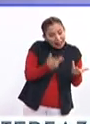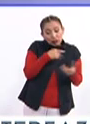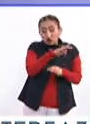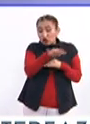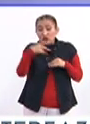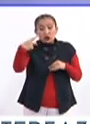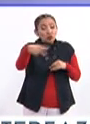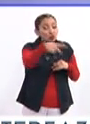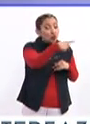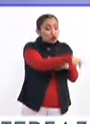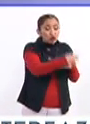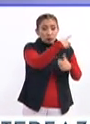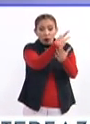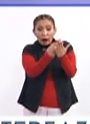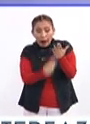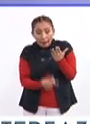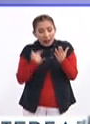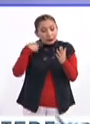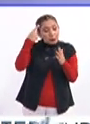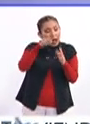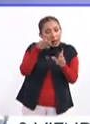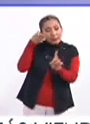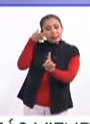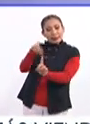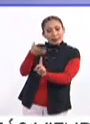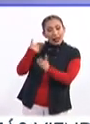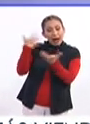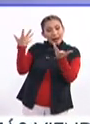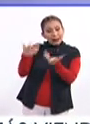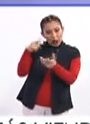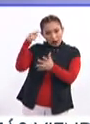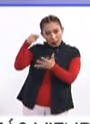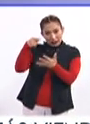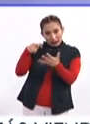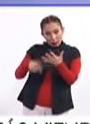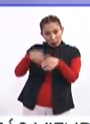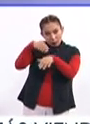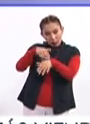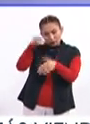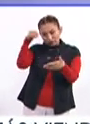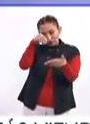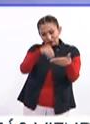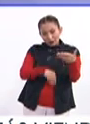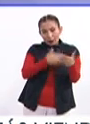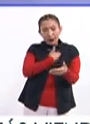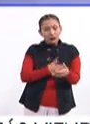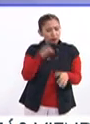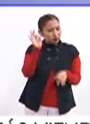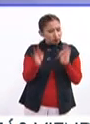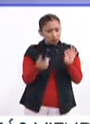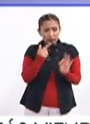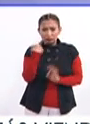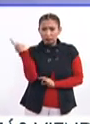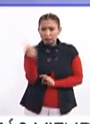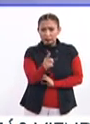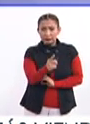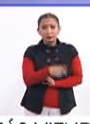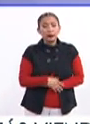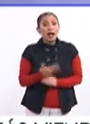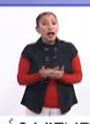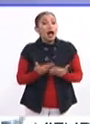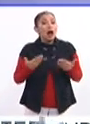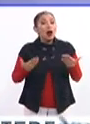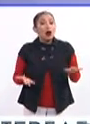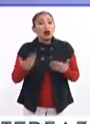que todas sus políticas las iban a orientar para el cumplimiento de estos objetivos, bueno, los presidentes lo ratifican y lo mandatan. Bueno,